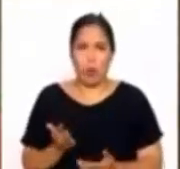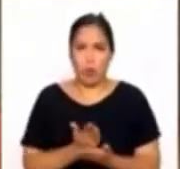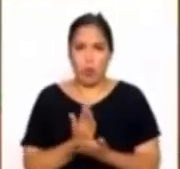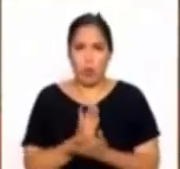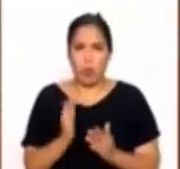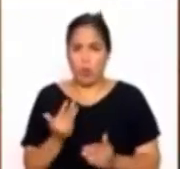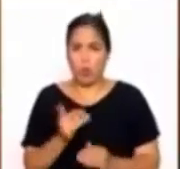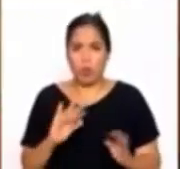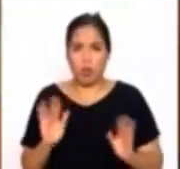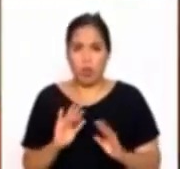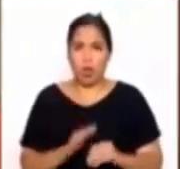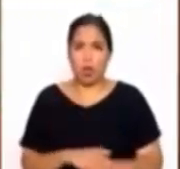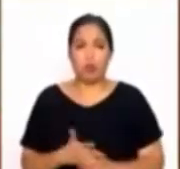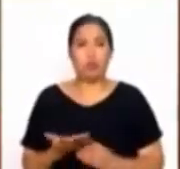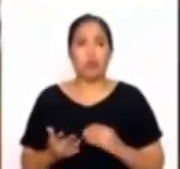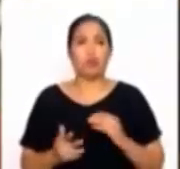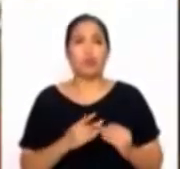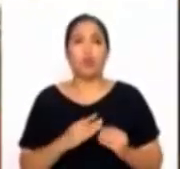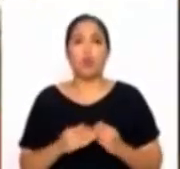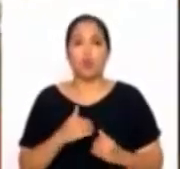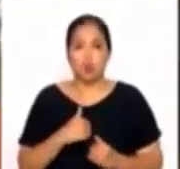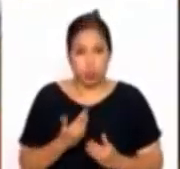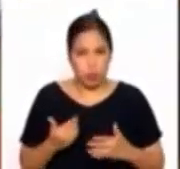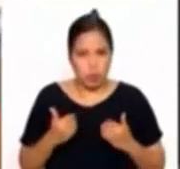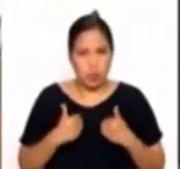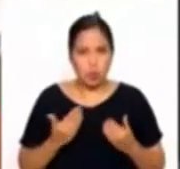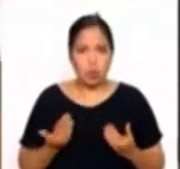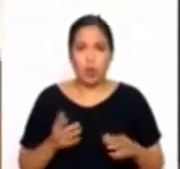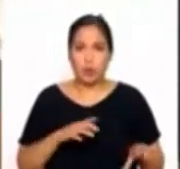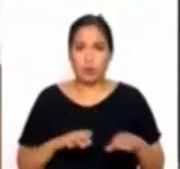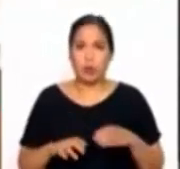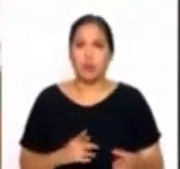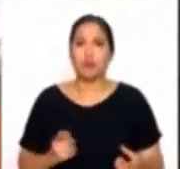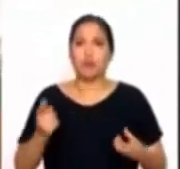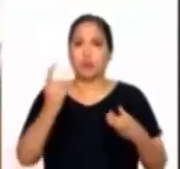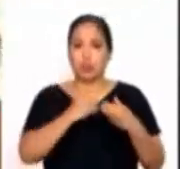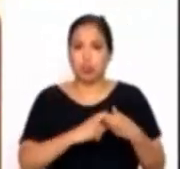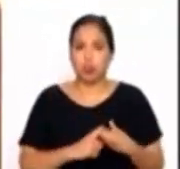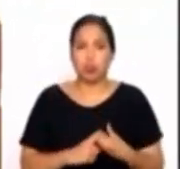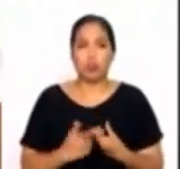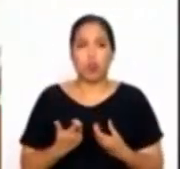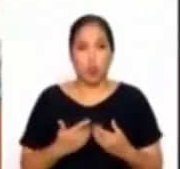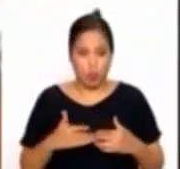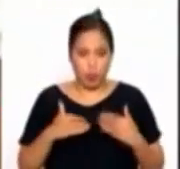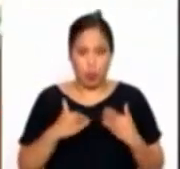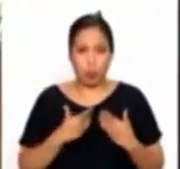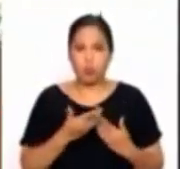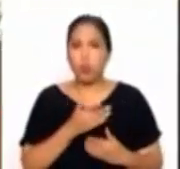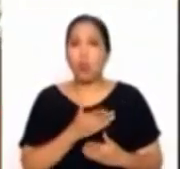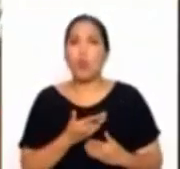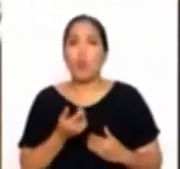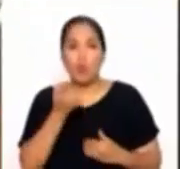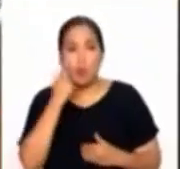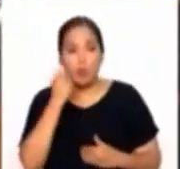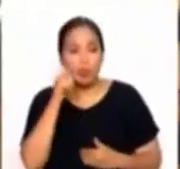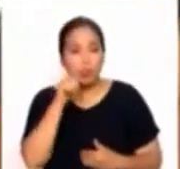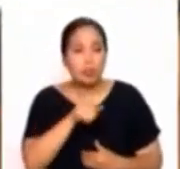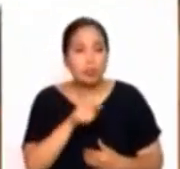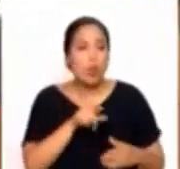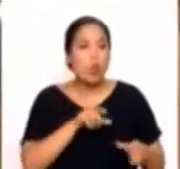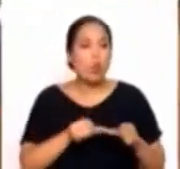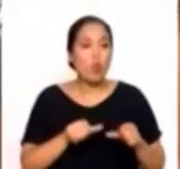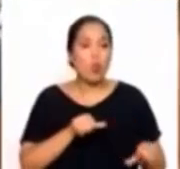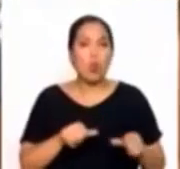solamente, sería una omisión de funciones no hacerlo. La ley contempla la posibilidad de que uno se aboque al conocimiento de los casos. Estamos